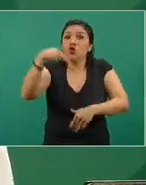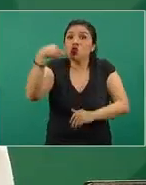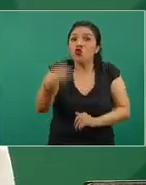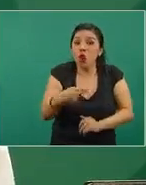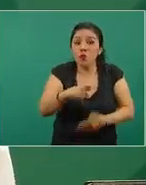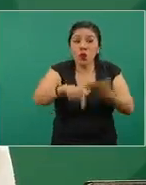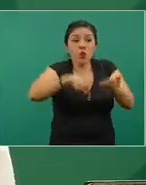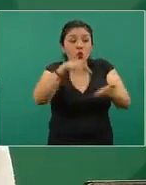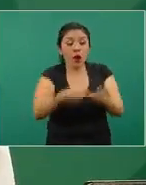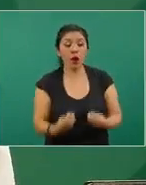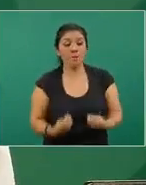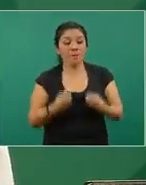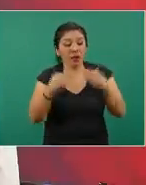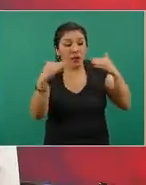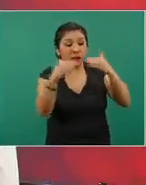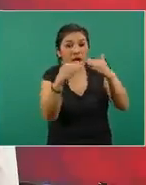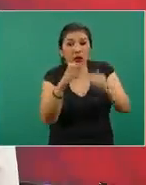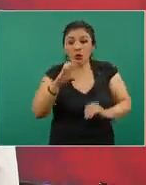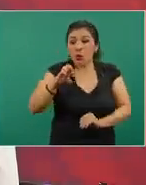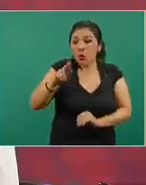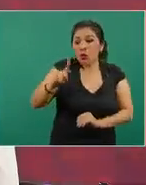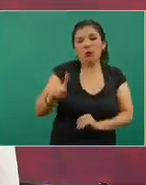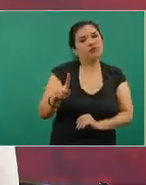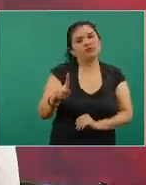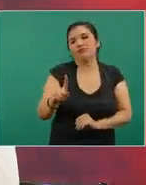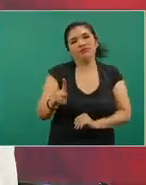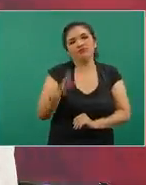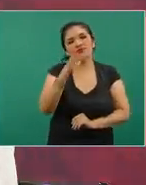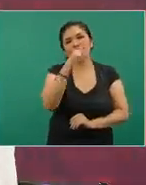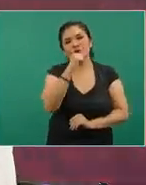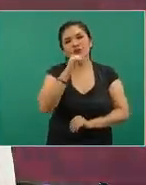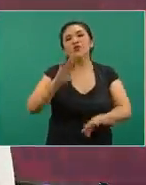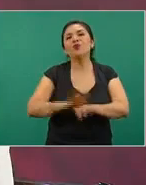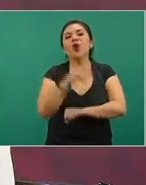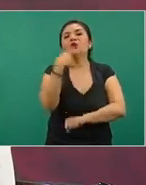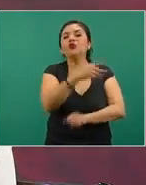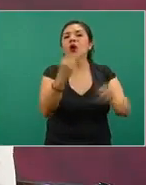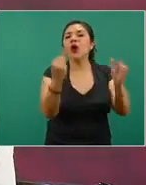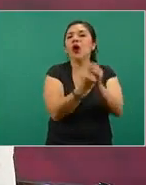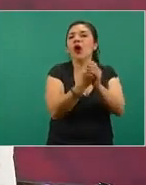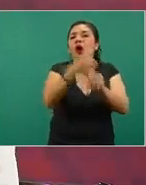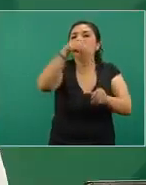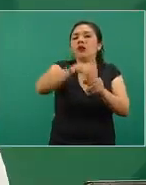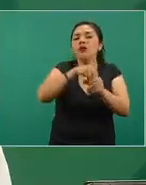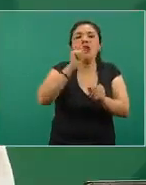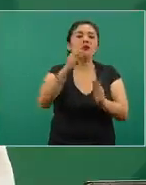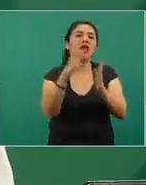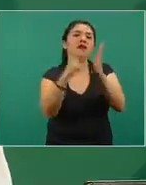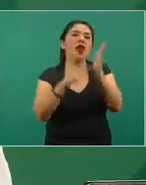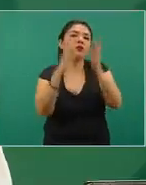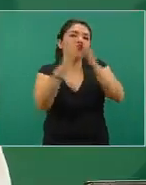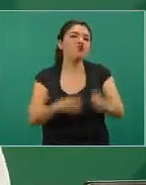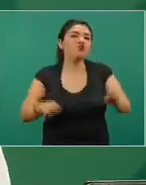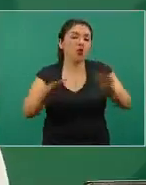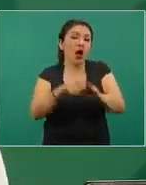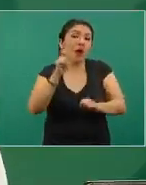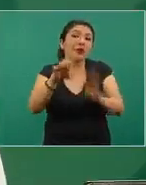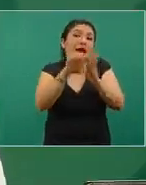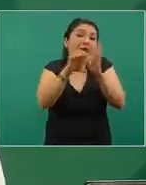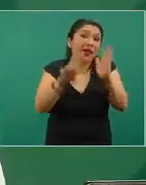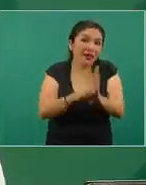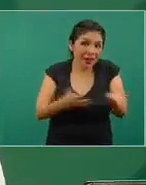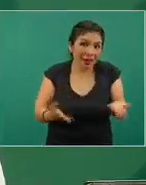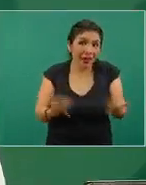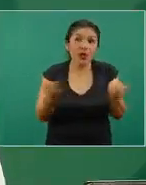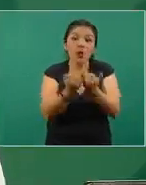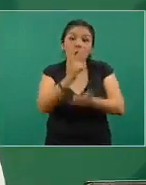lugares donde viven, CURPS, etcétera, porque estaríamos violando reglas fundamentales, éticas, pero también